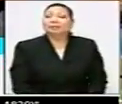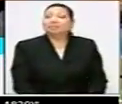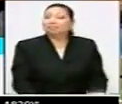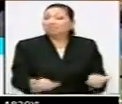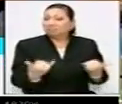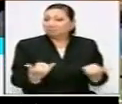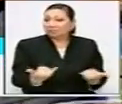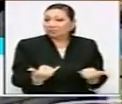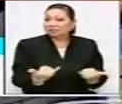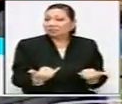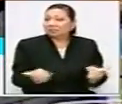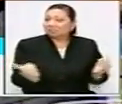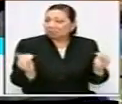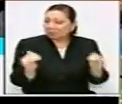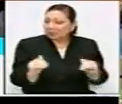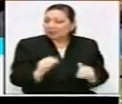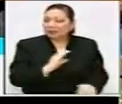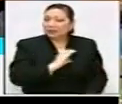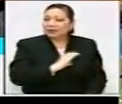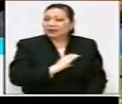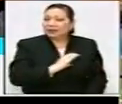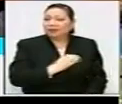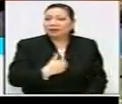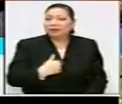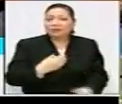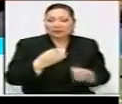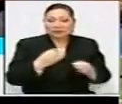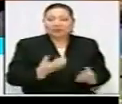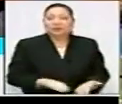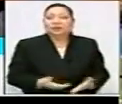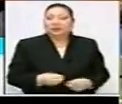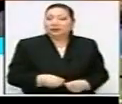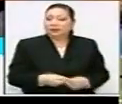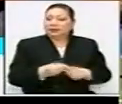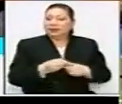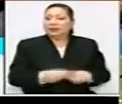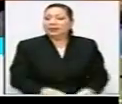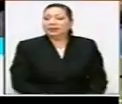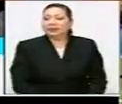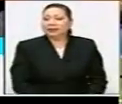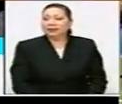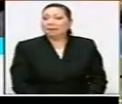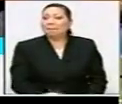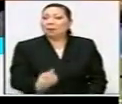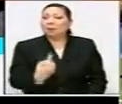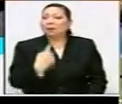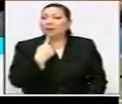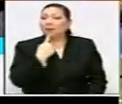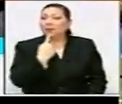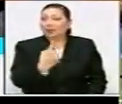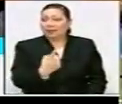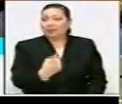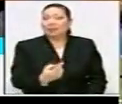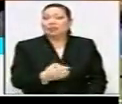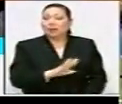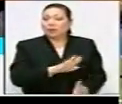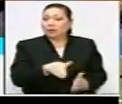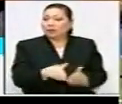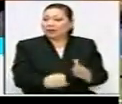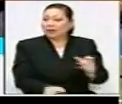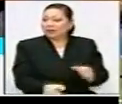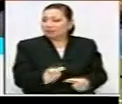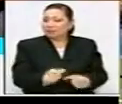aquí no hemos claudicado nuestra conciencia, nuestra convicción, nuestros principios, tal como le hemos prometido a la